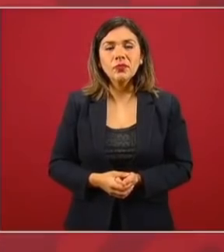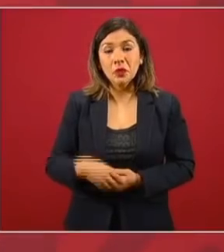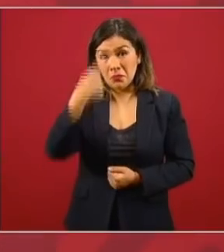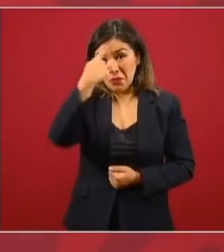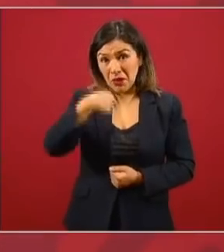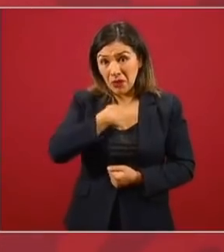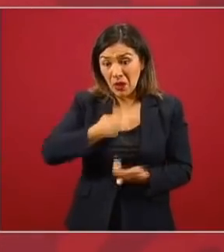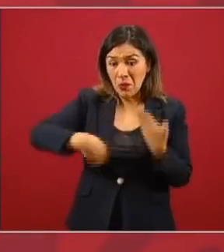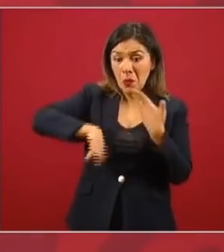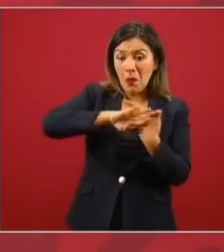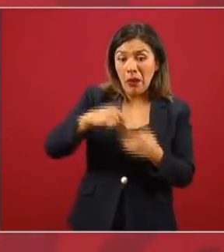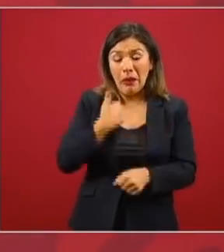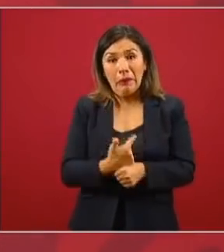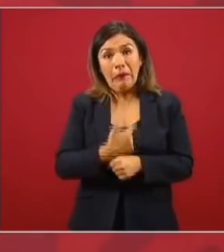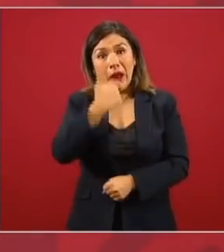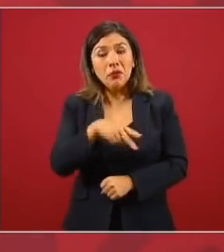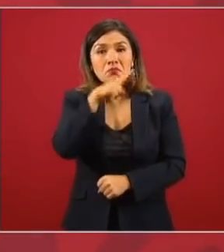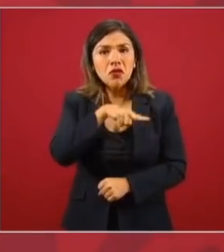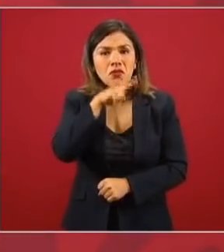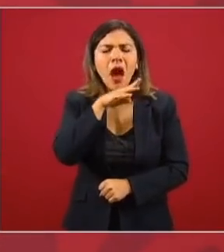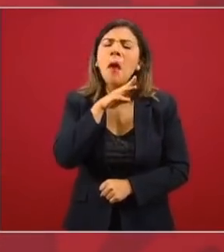afecta en nada.